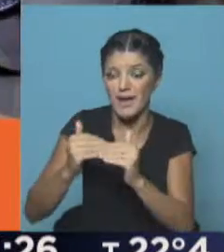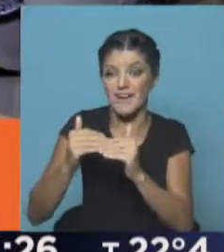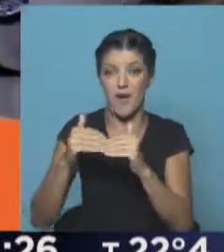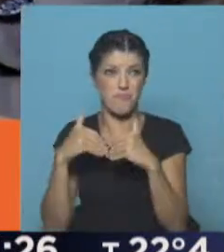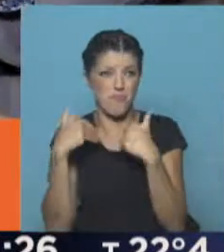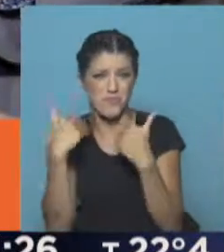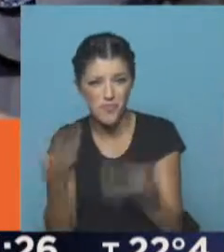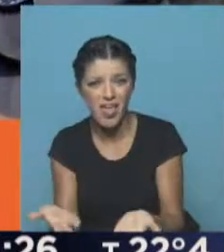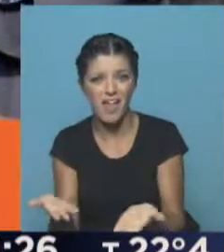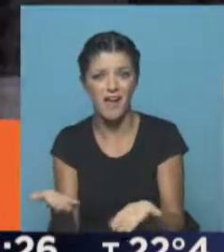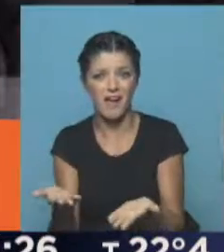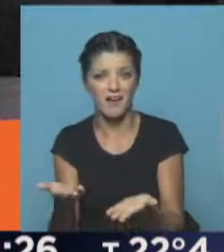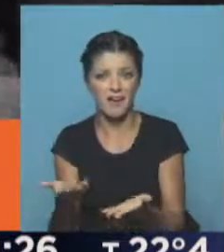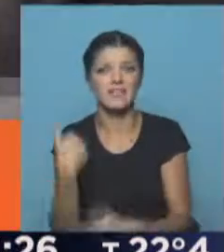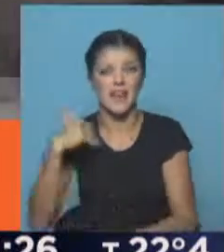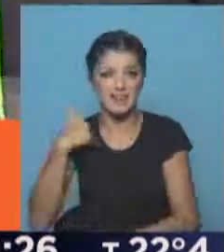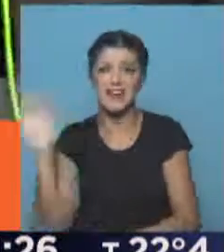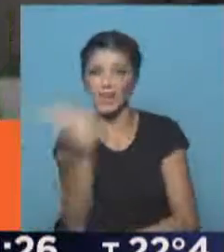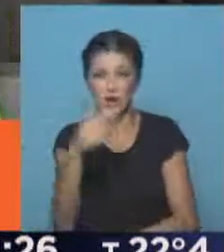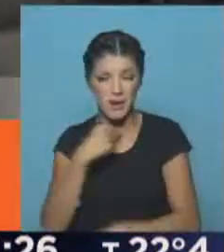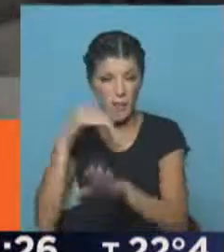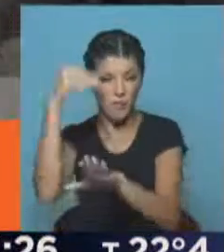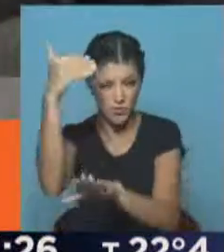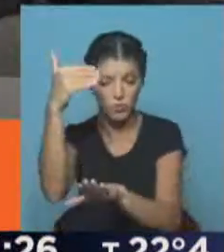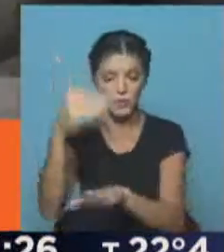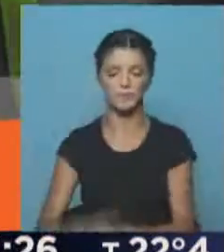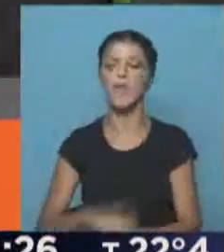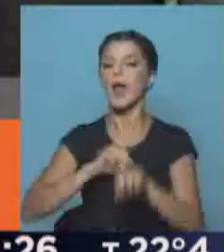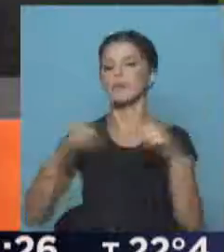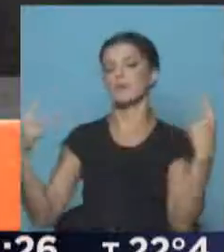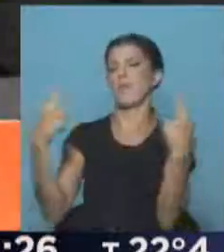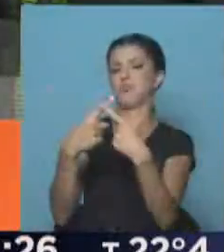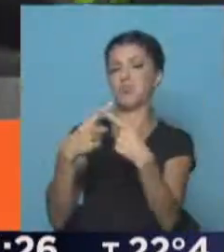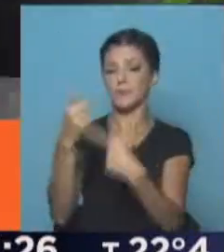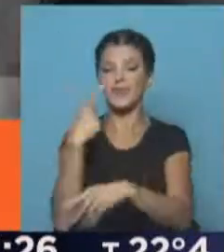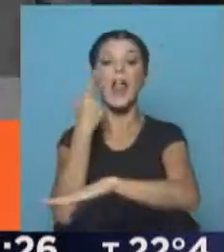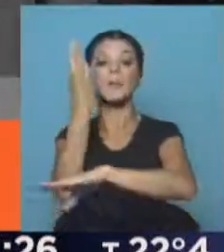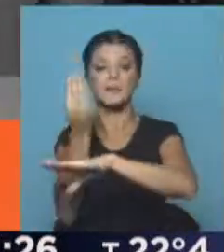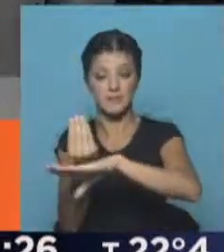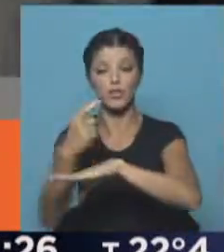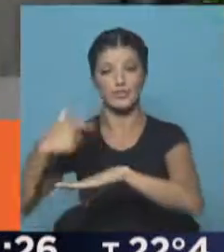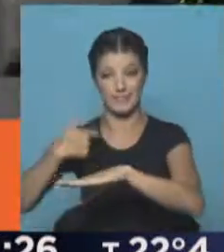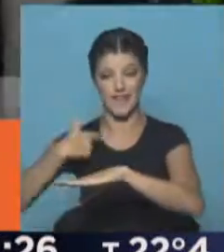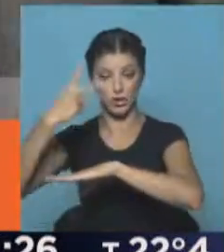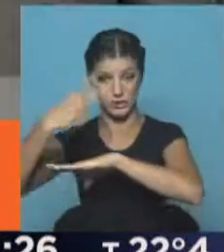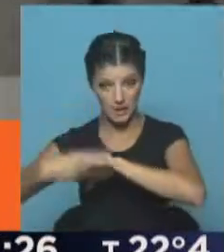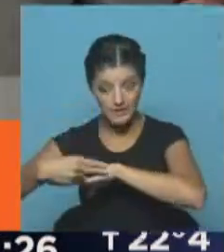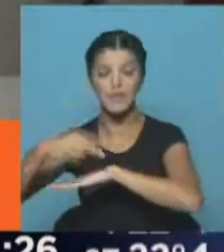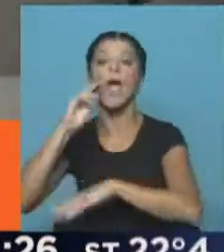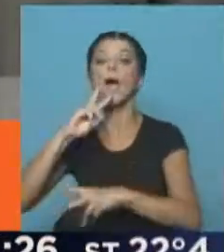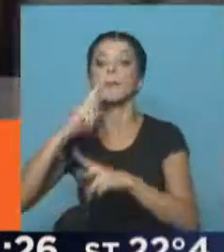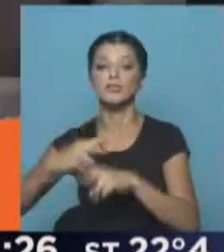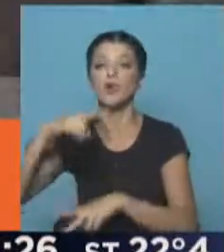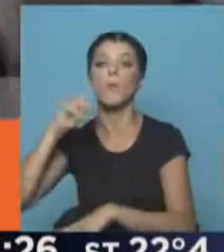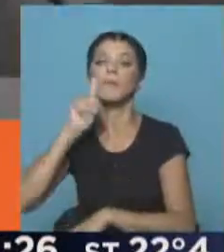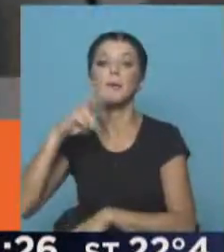oportunidad de desarrollar la Argentina que queremos. En medio de los cruces, al líder del gremio de los taxistas, Omar Viviani, se le soltó la